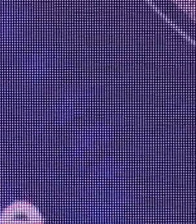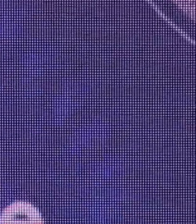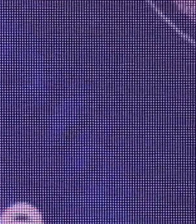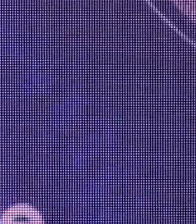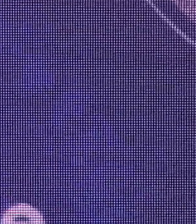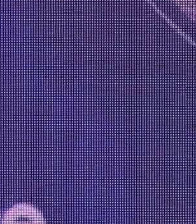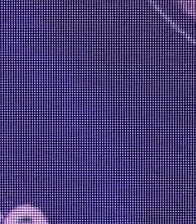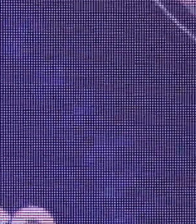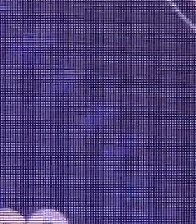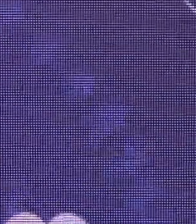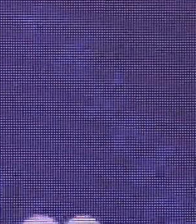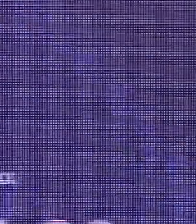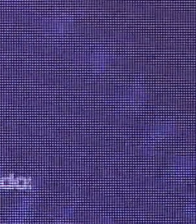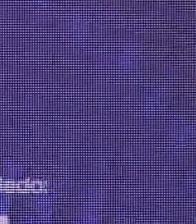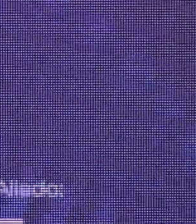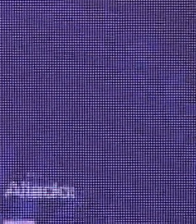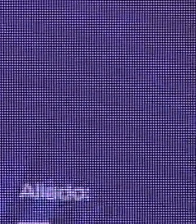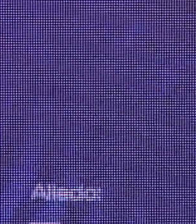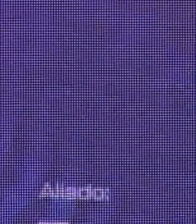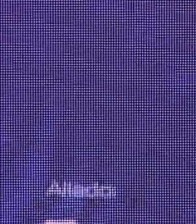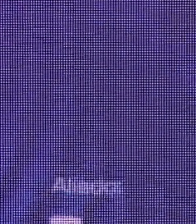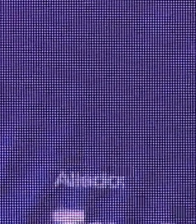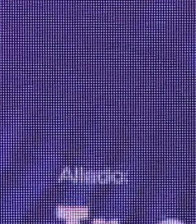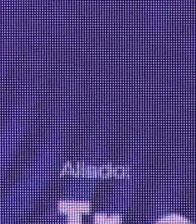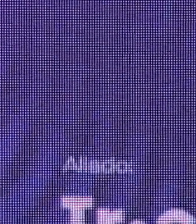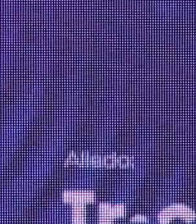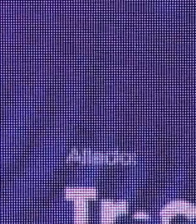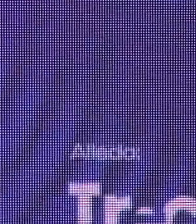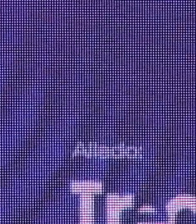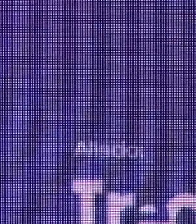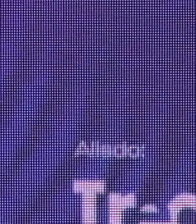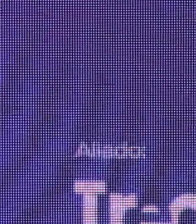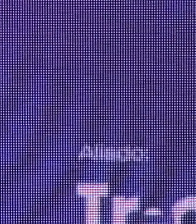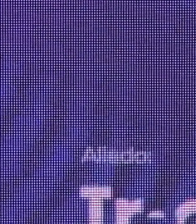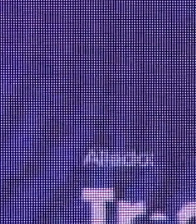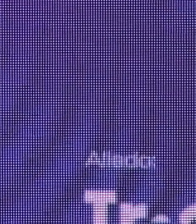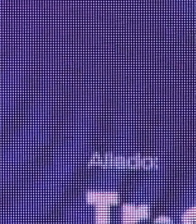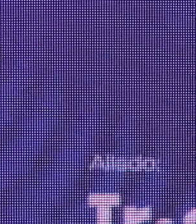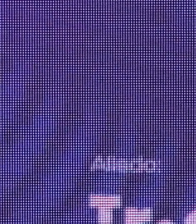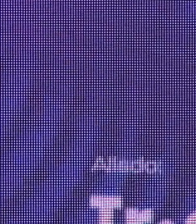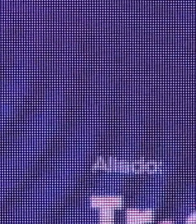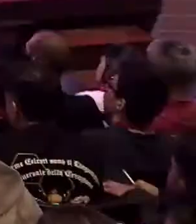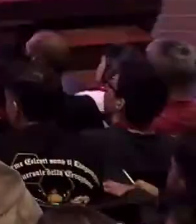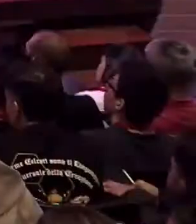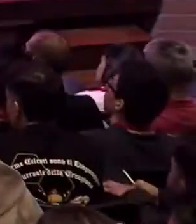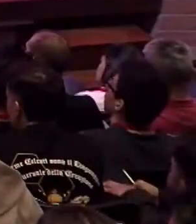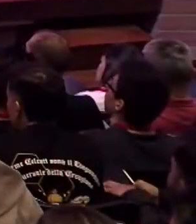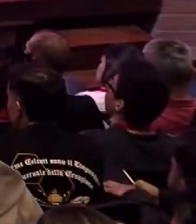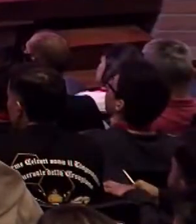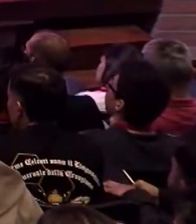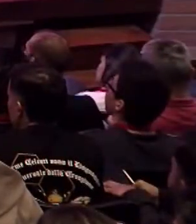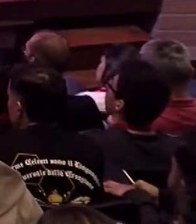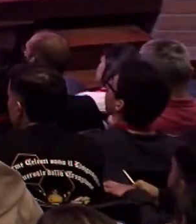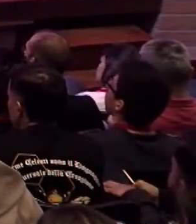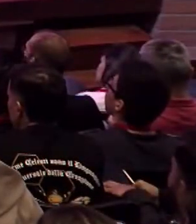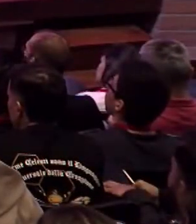con Google o de Google debería tener. Entonces, solo para tocar esos puntos, no podría decirte más